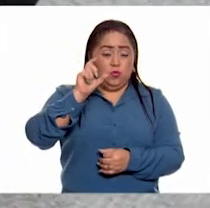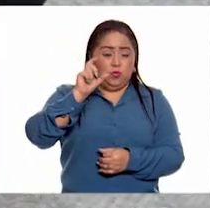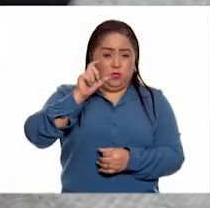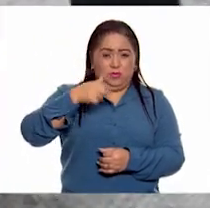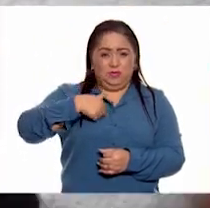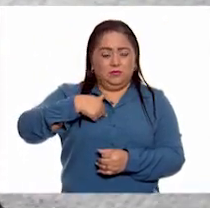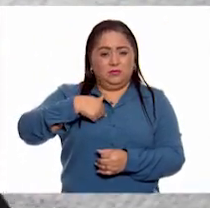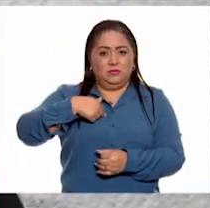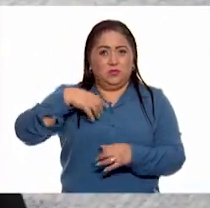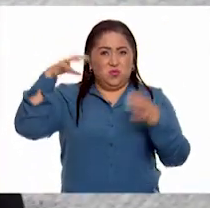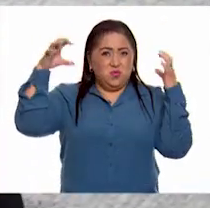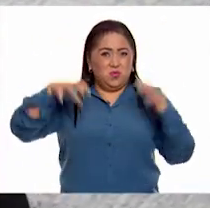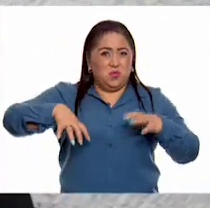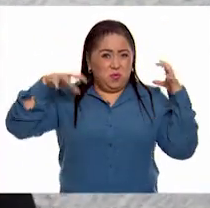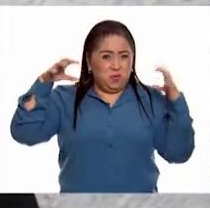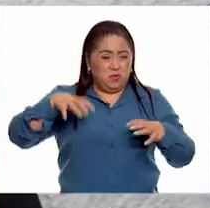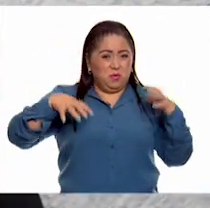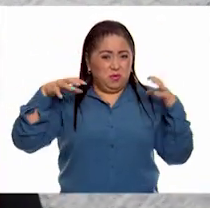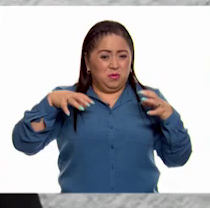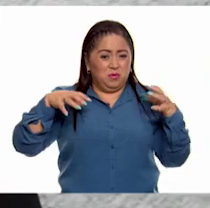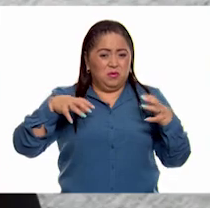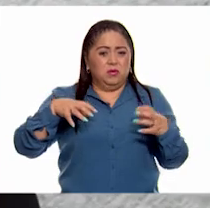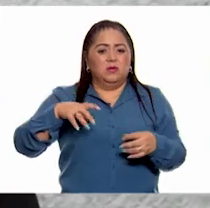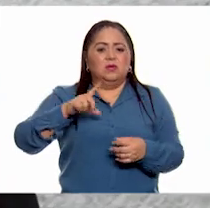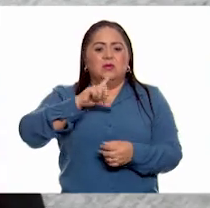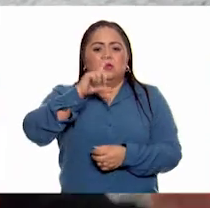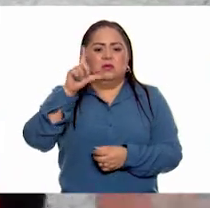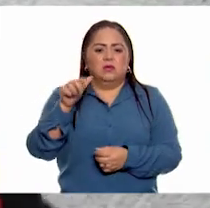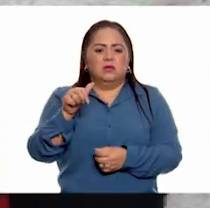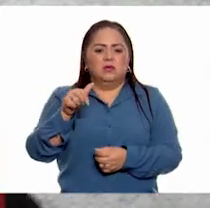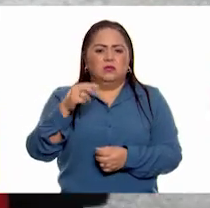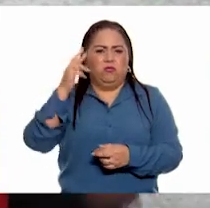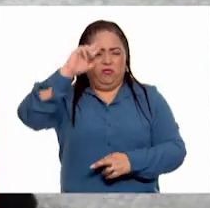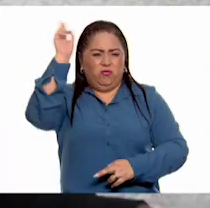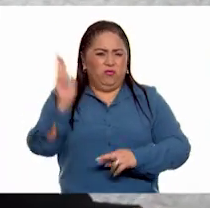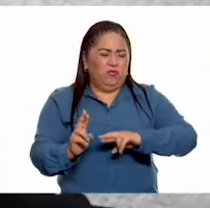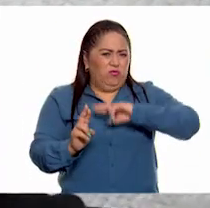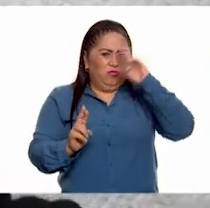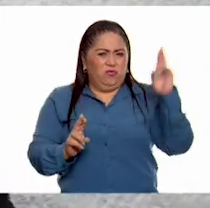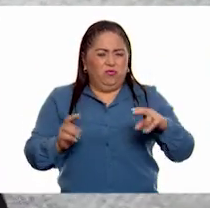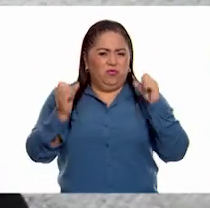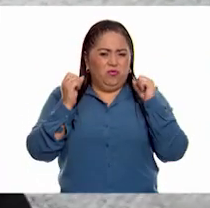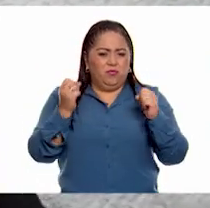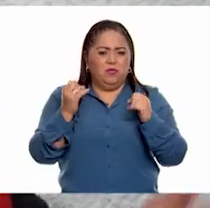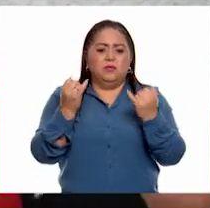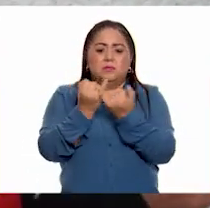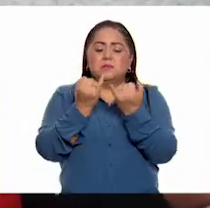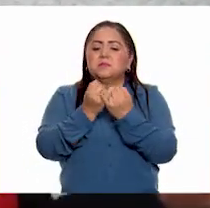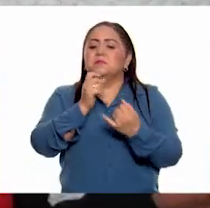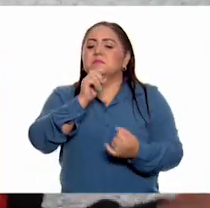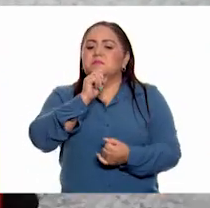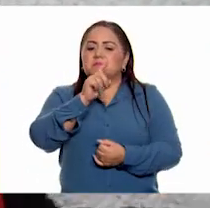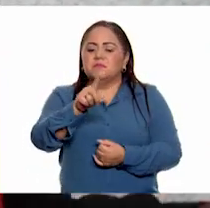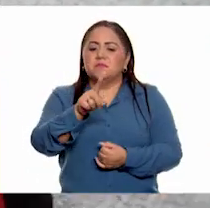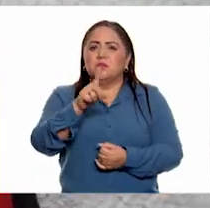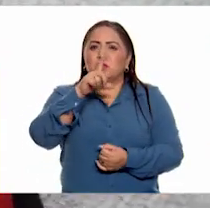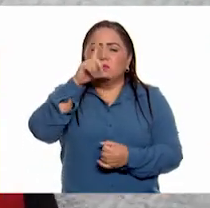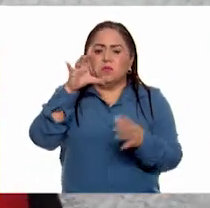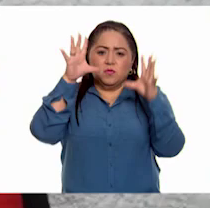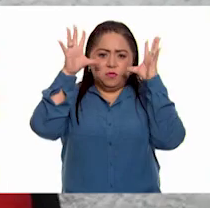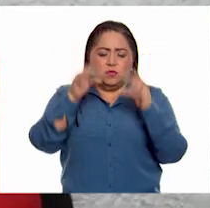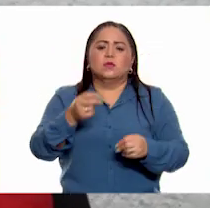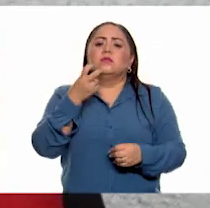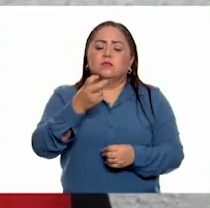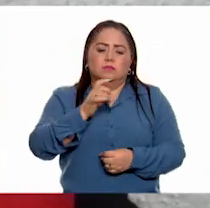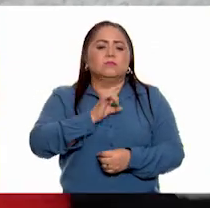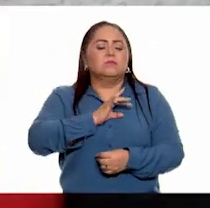cuando llueve y caen truenos tan feos, y también cuando se da la luz, también